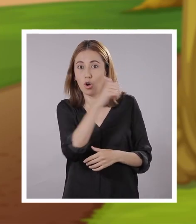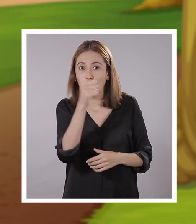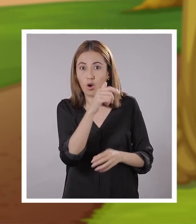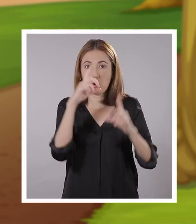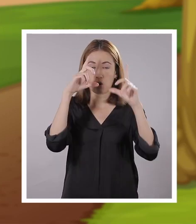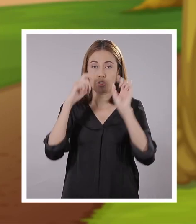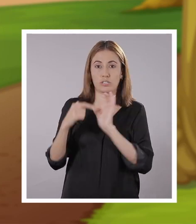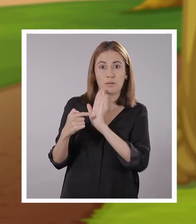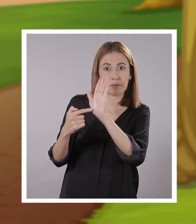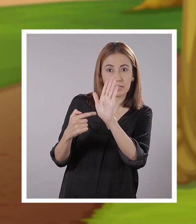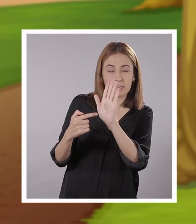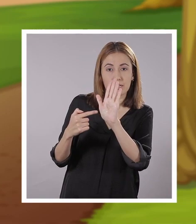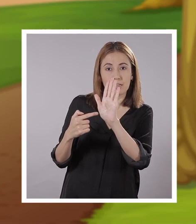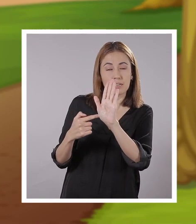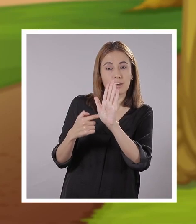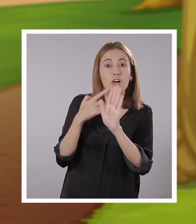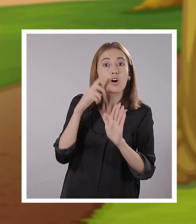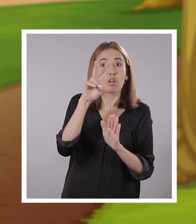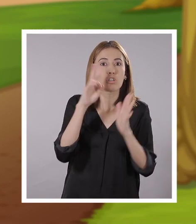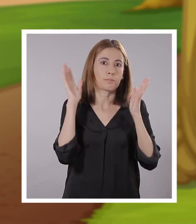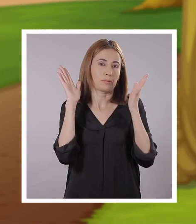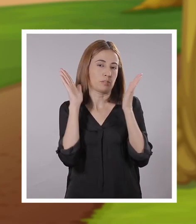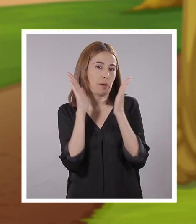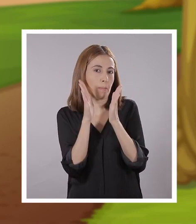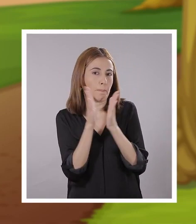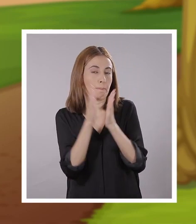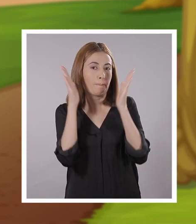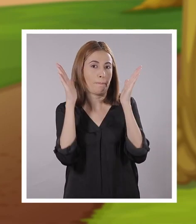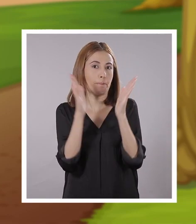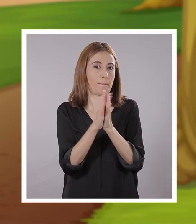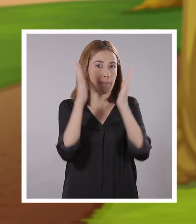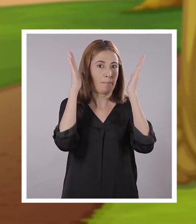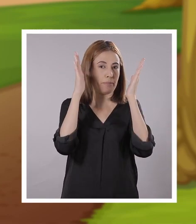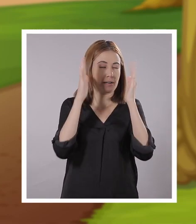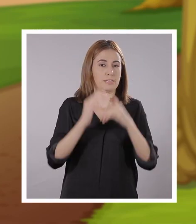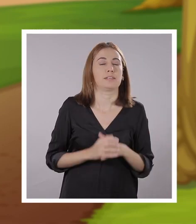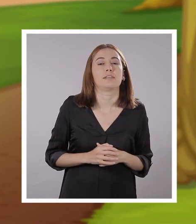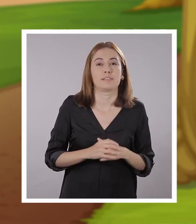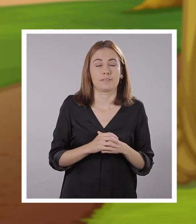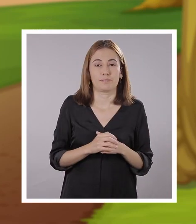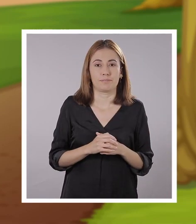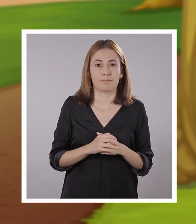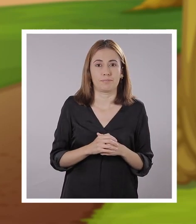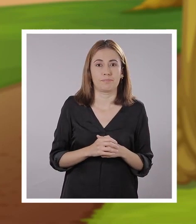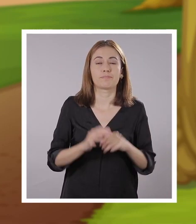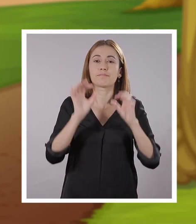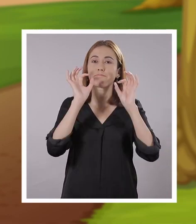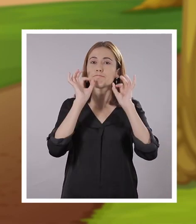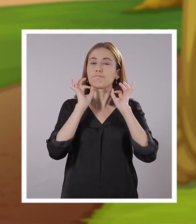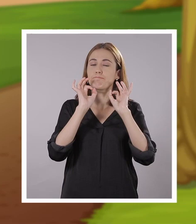Muy bien. Cuando aparezca esta otra imagen, tienes que dar dos aplausos.